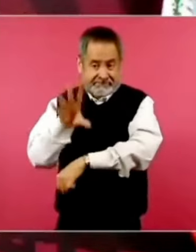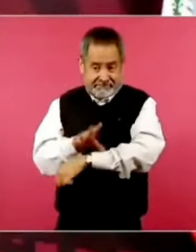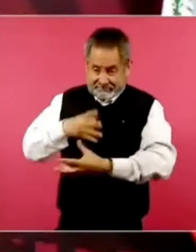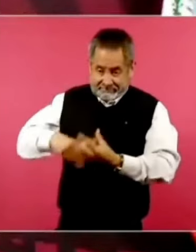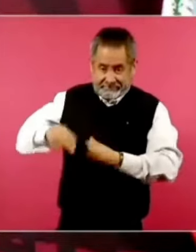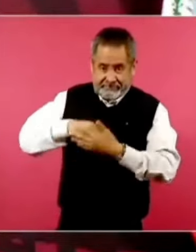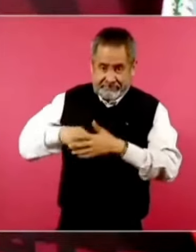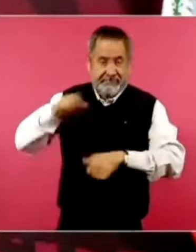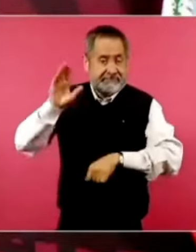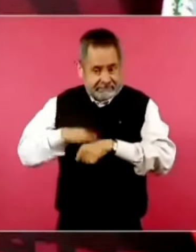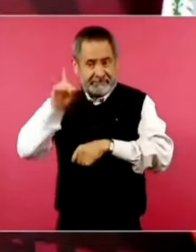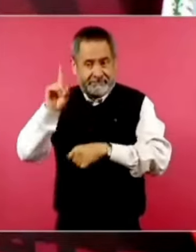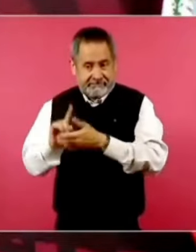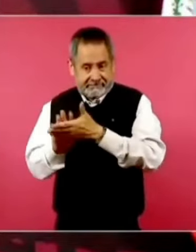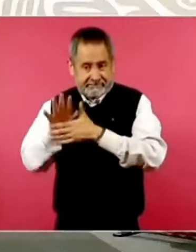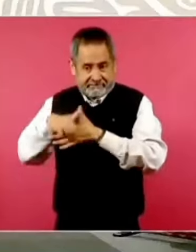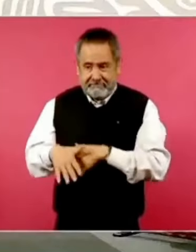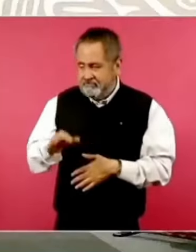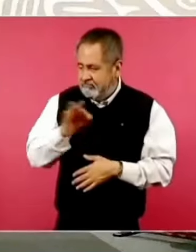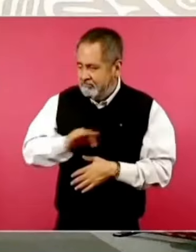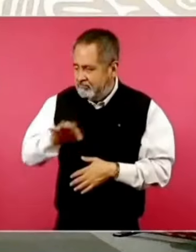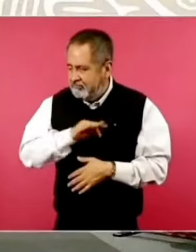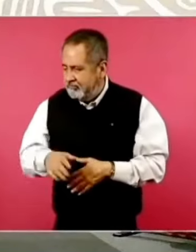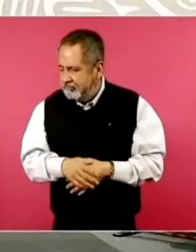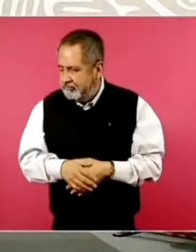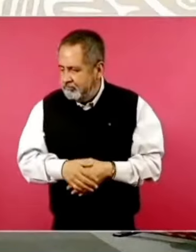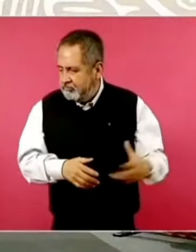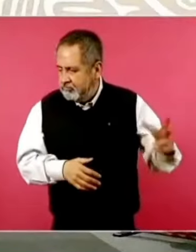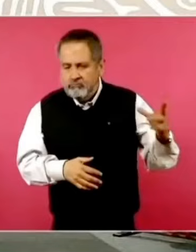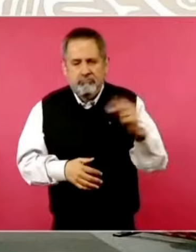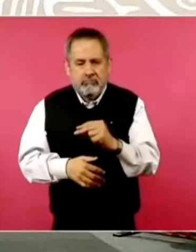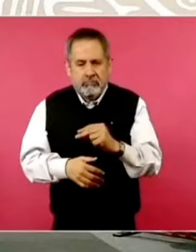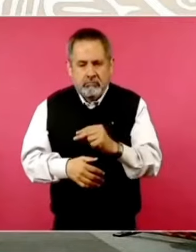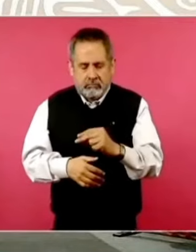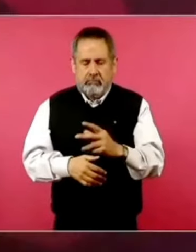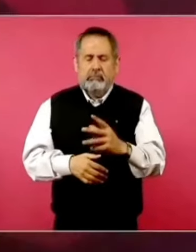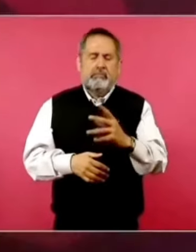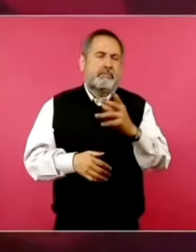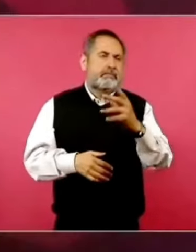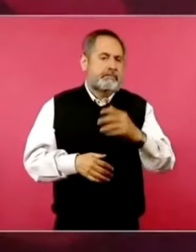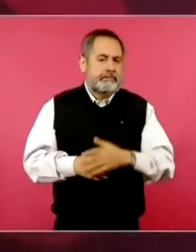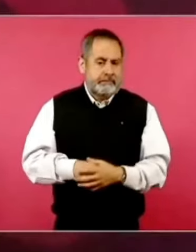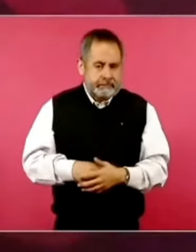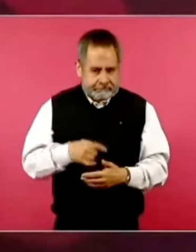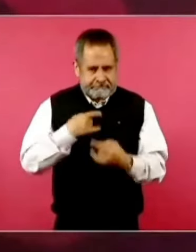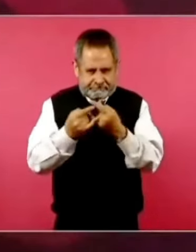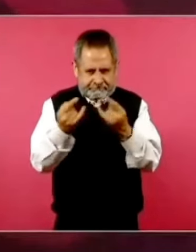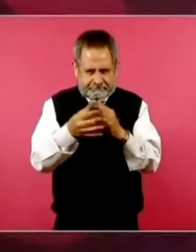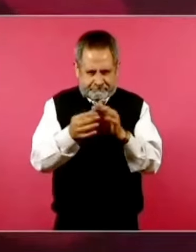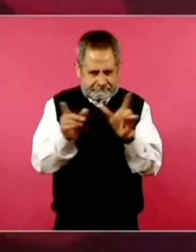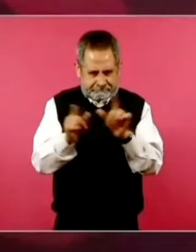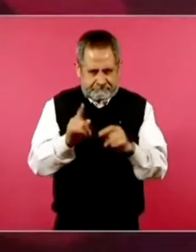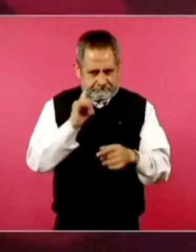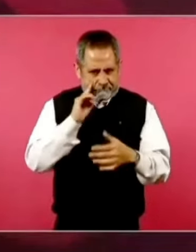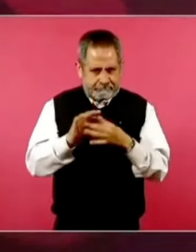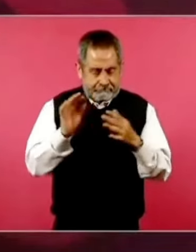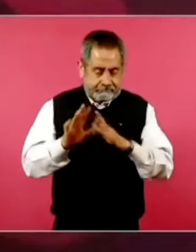las hidroeléctricas a ver se los explico se los cuento rápido